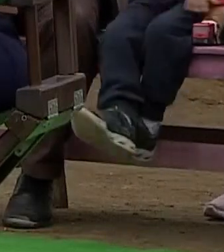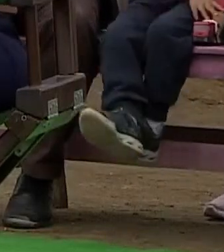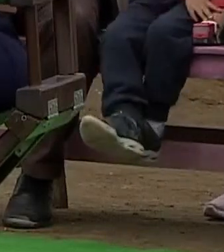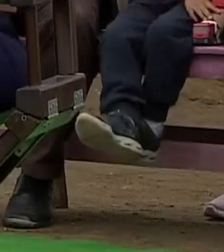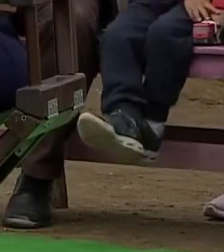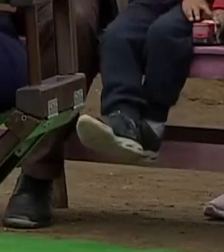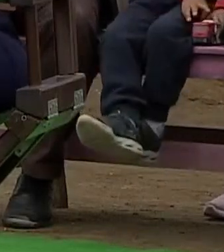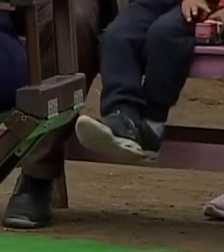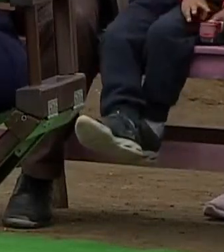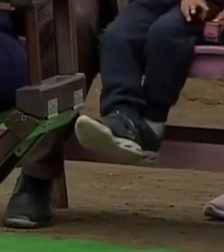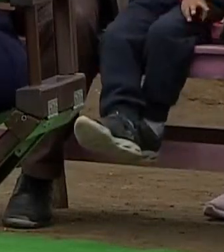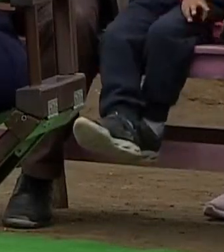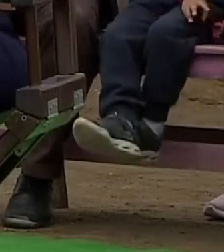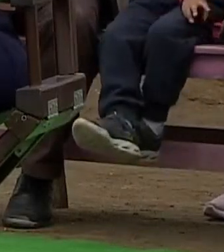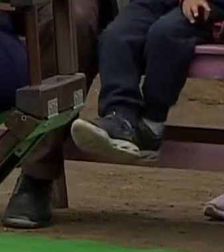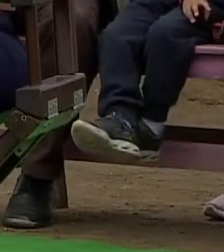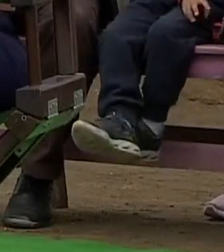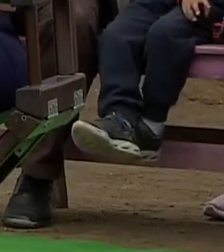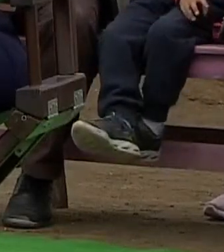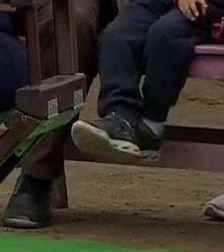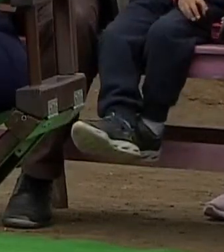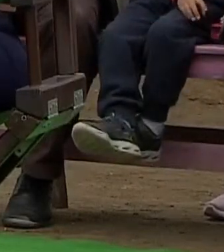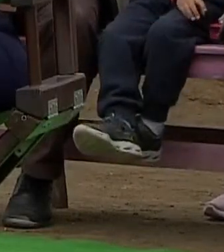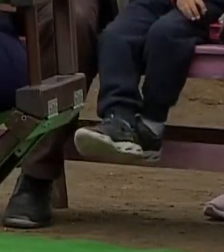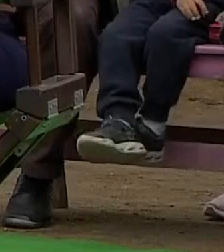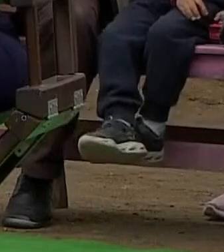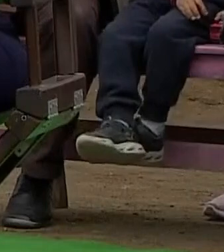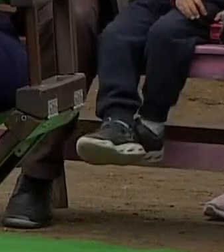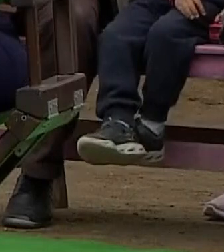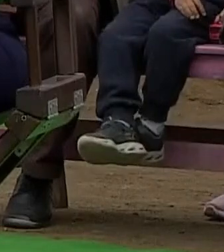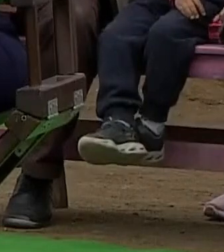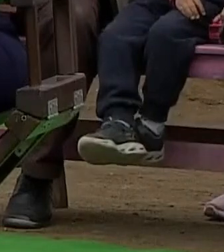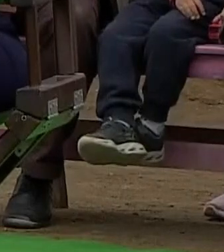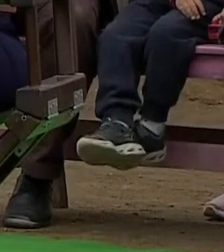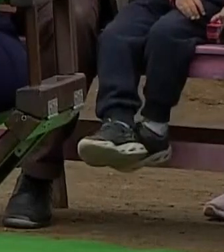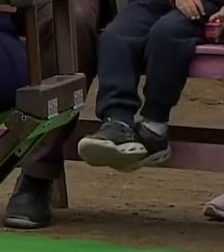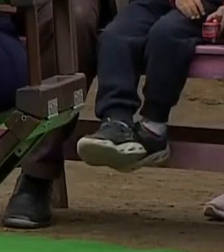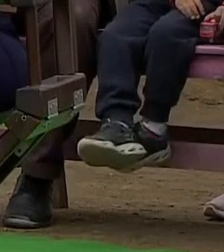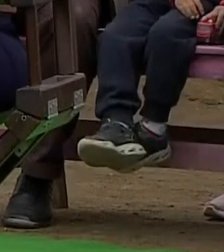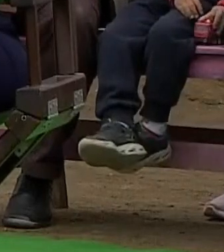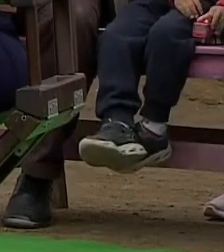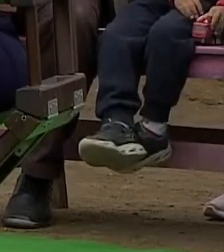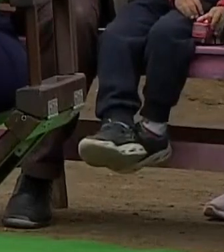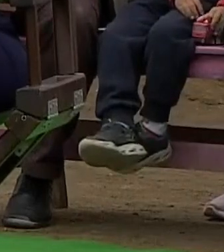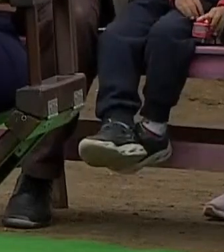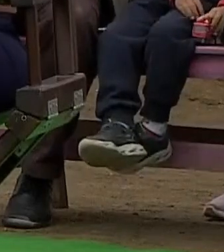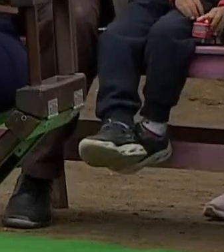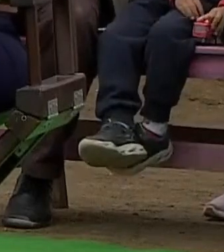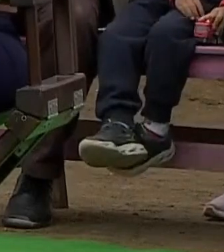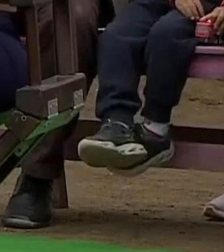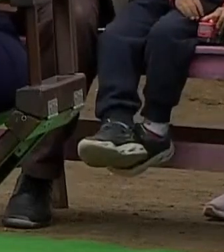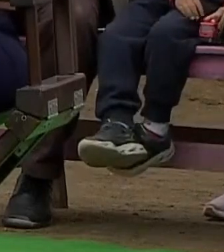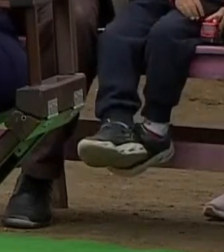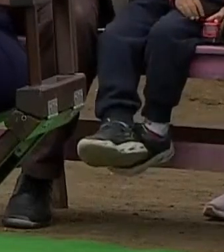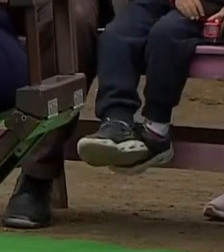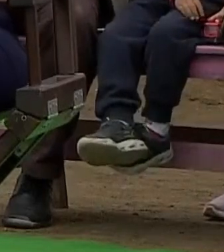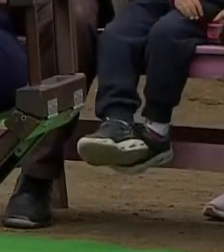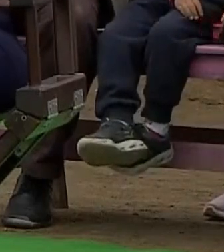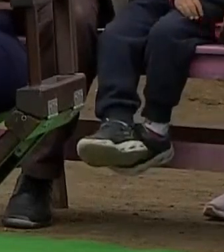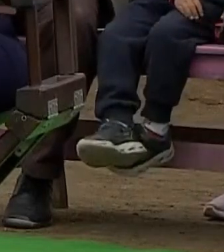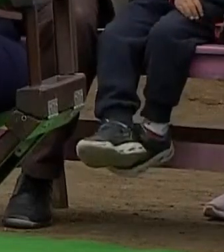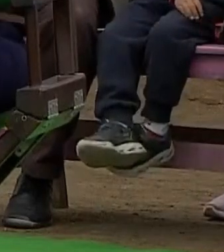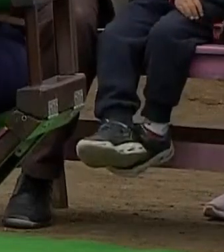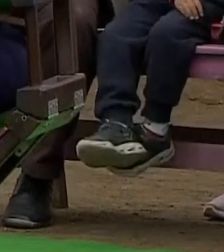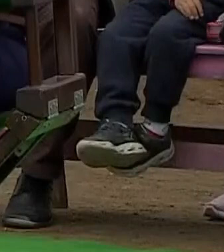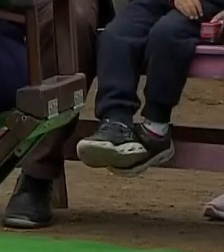persona. Así que alimentación, sangrecita, una estrategia muy fácil, muy especial, qué bueno que la municipalidad esté cerca de ellos, ¿no? Y como usted dice, que